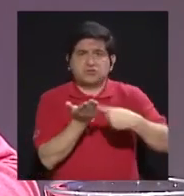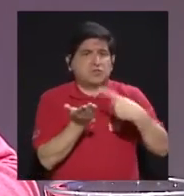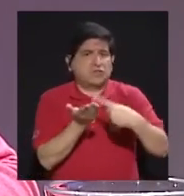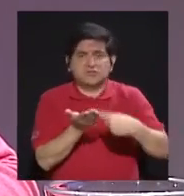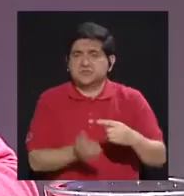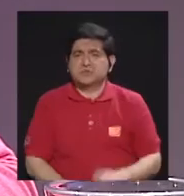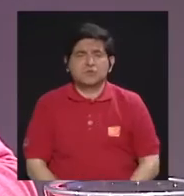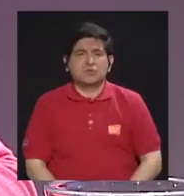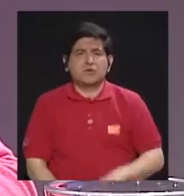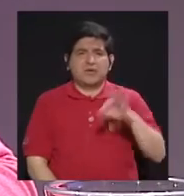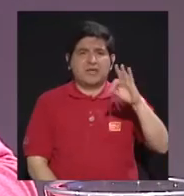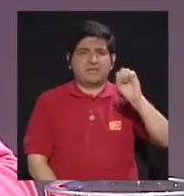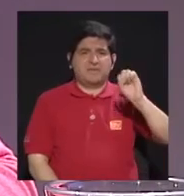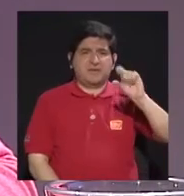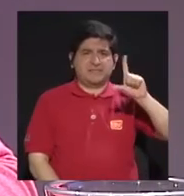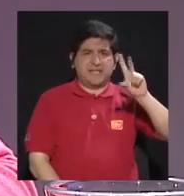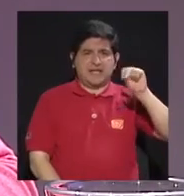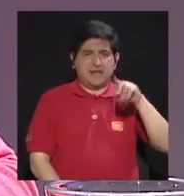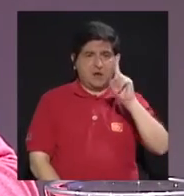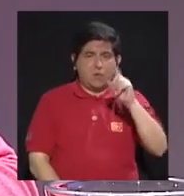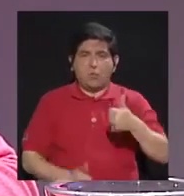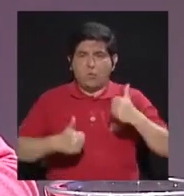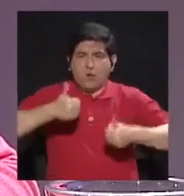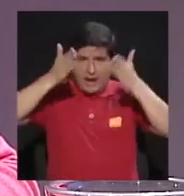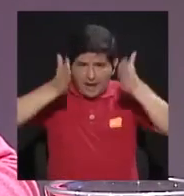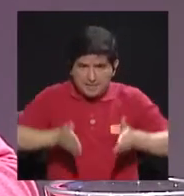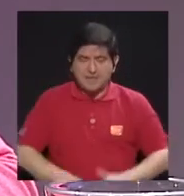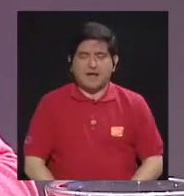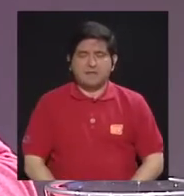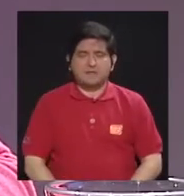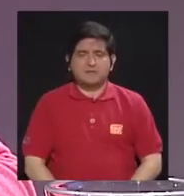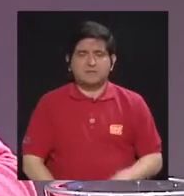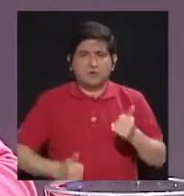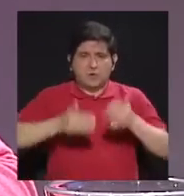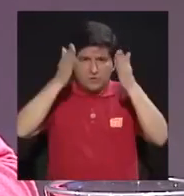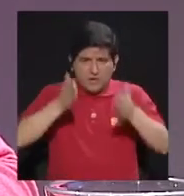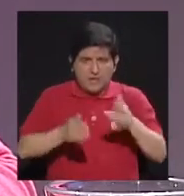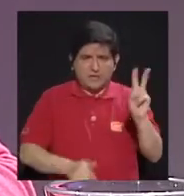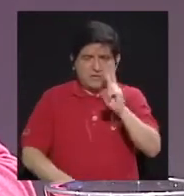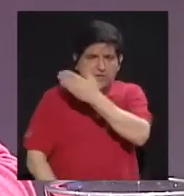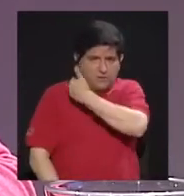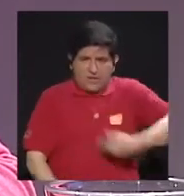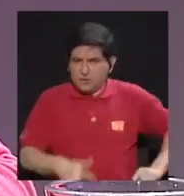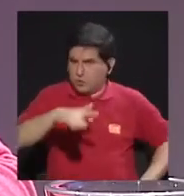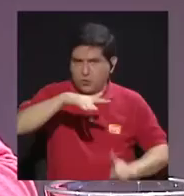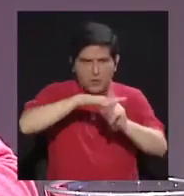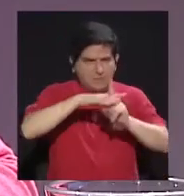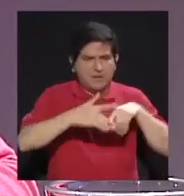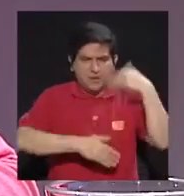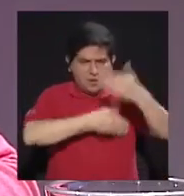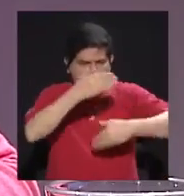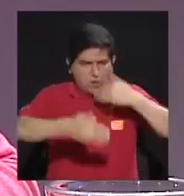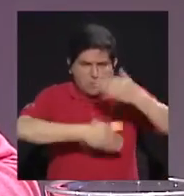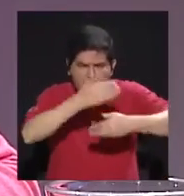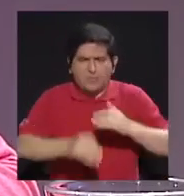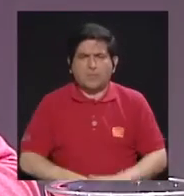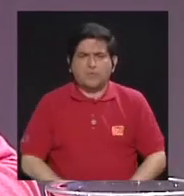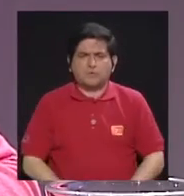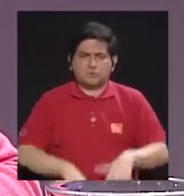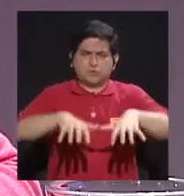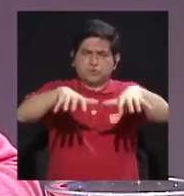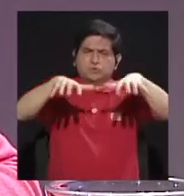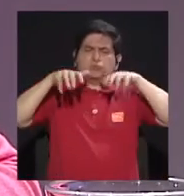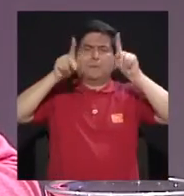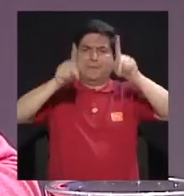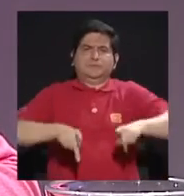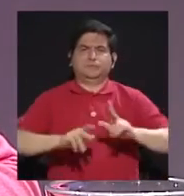Frente Sandinista la candidatura y el candidato a vicepresidente no emerge en un acto apoteósico